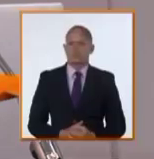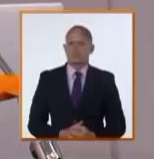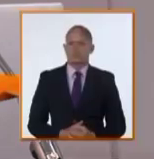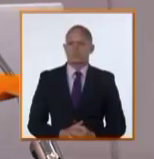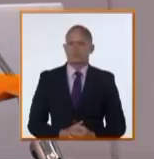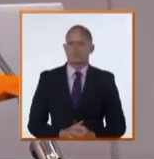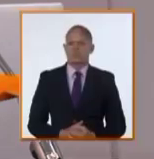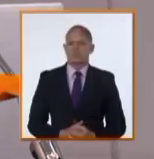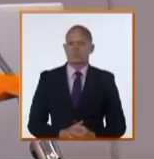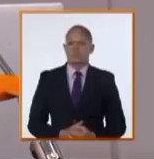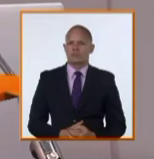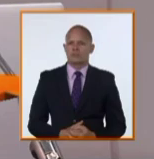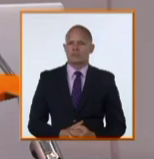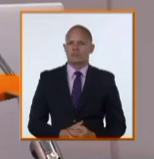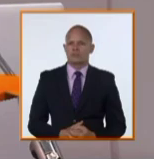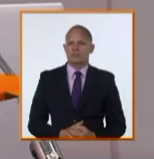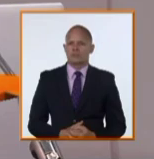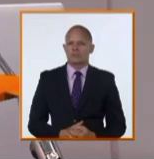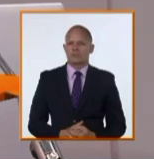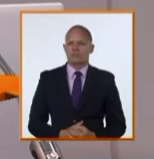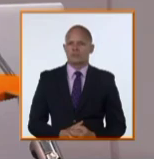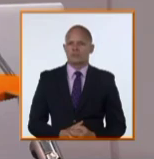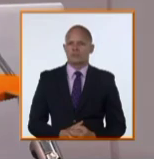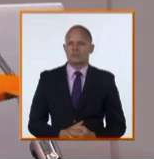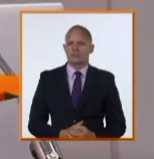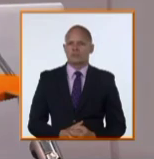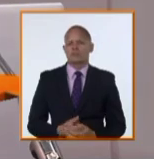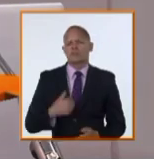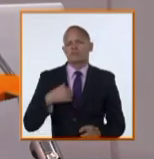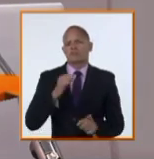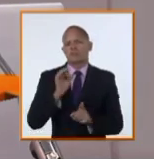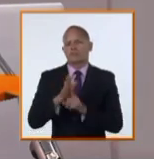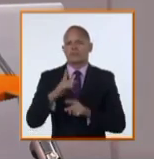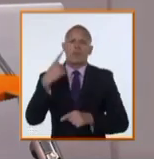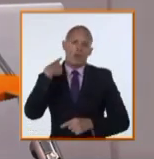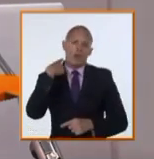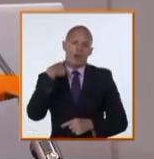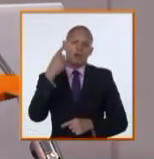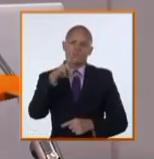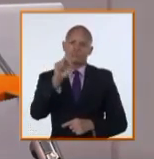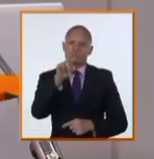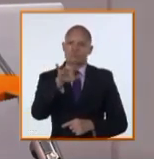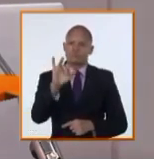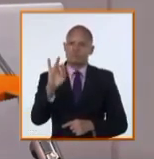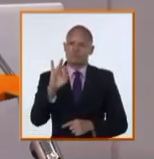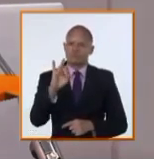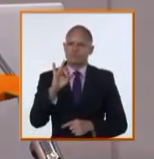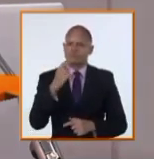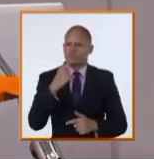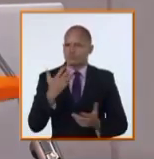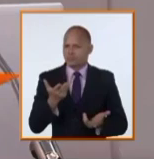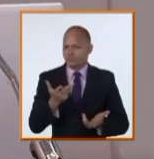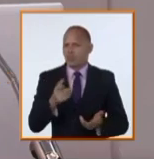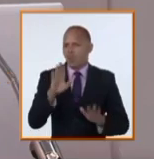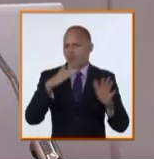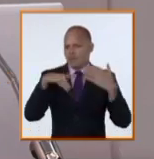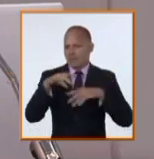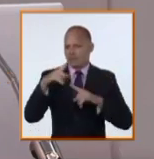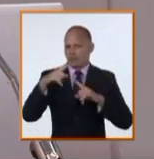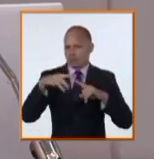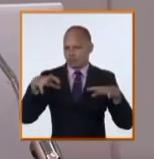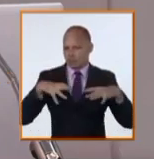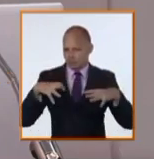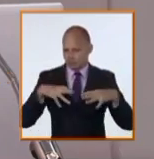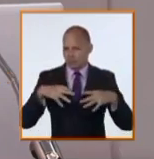diciendo de que desde el año 2017 el Ministerio de turismo se encuentra implementando un proceso de